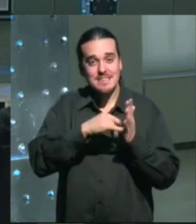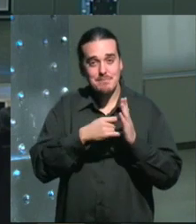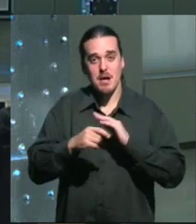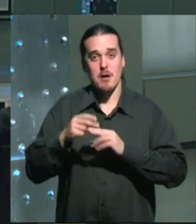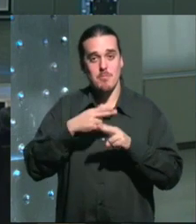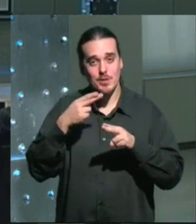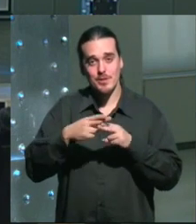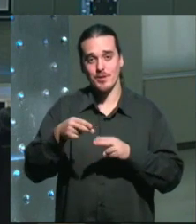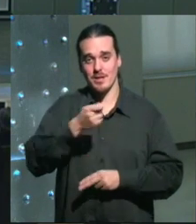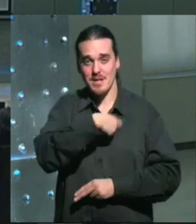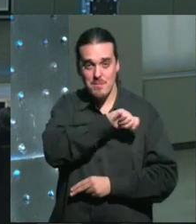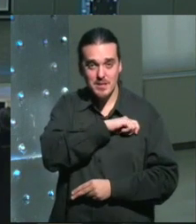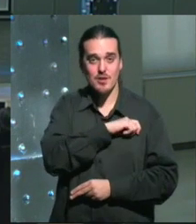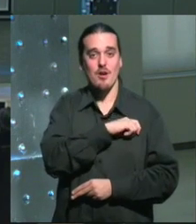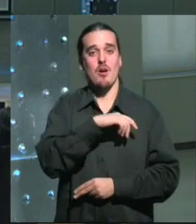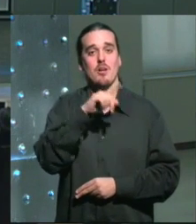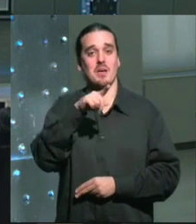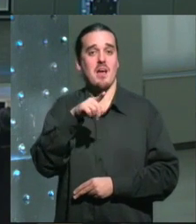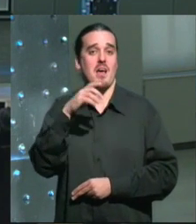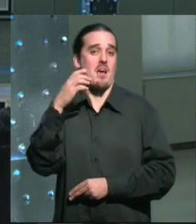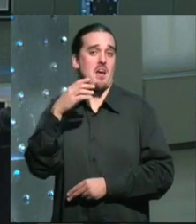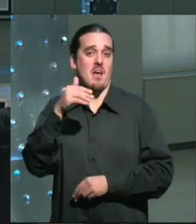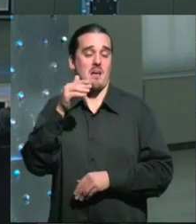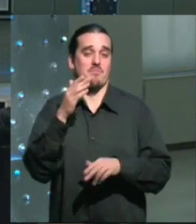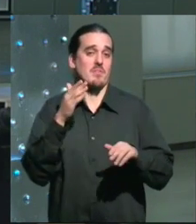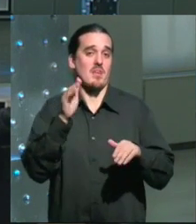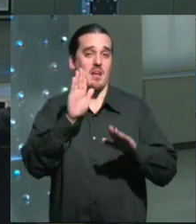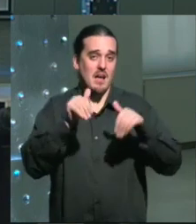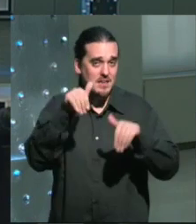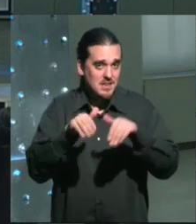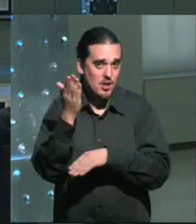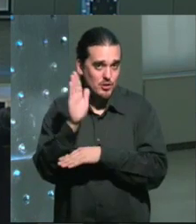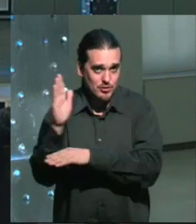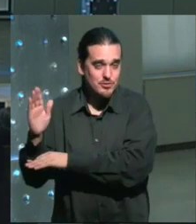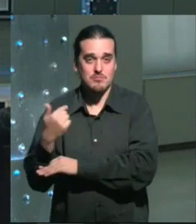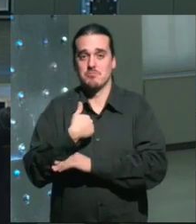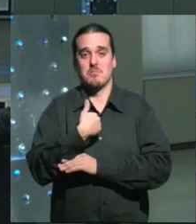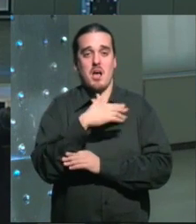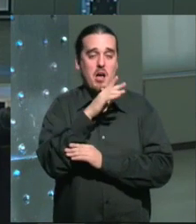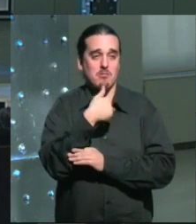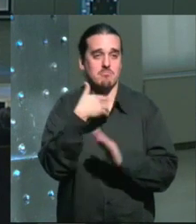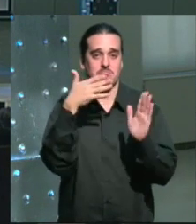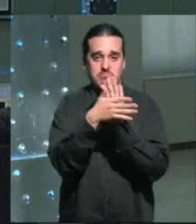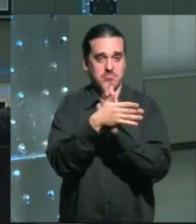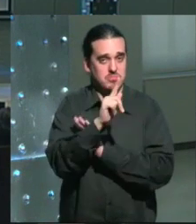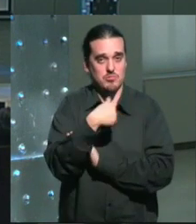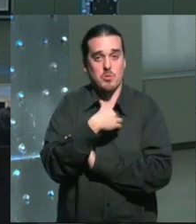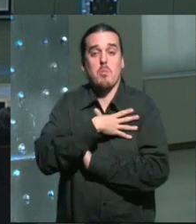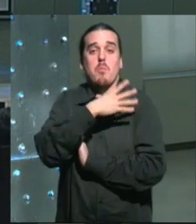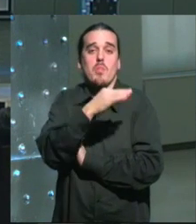con lo cual haré una reflexión sobre diferencias entre el sistema americano y español sin